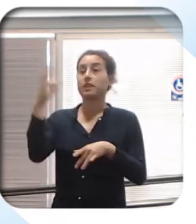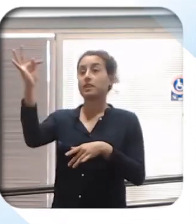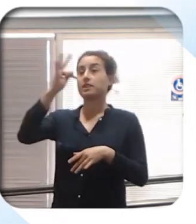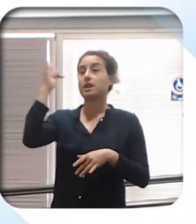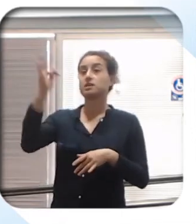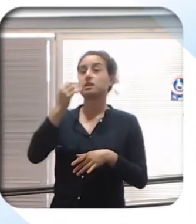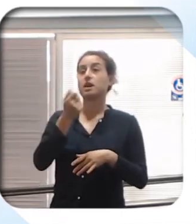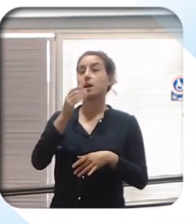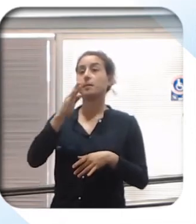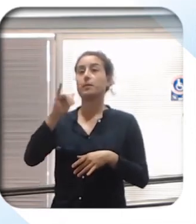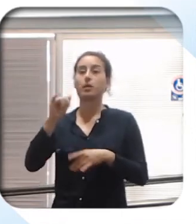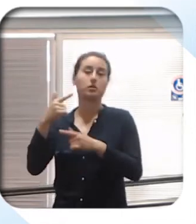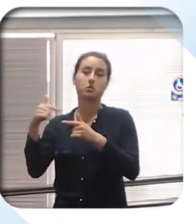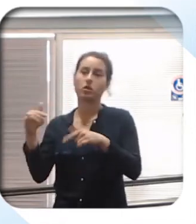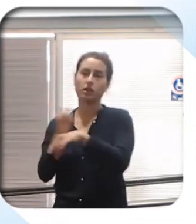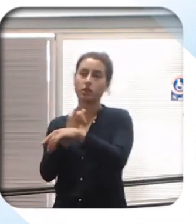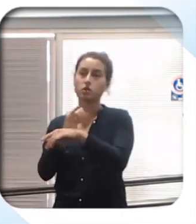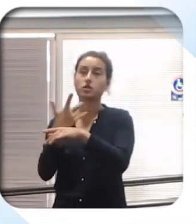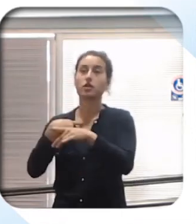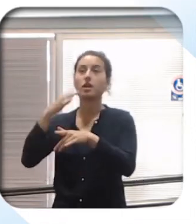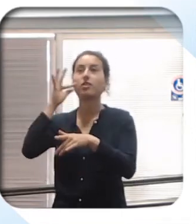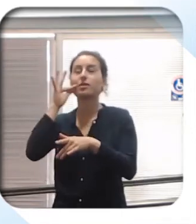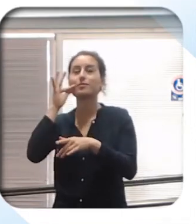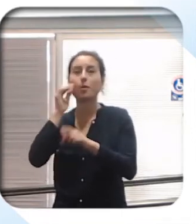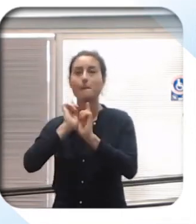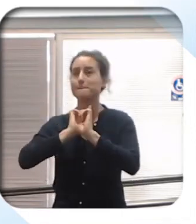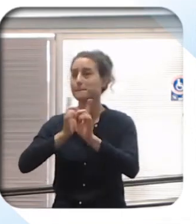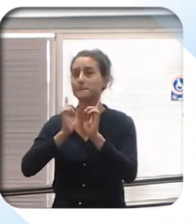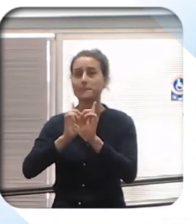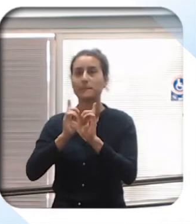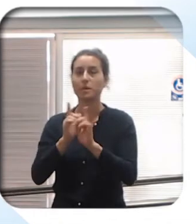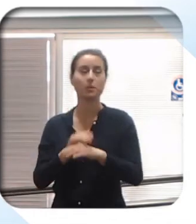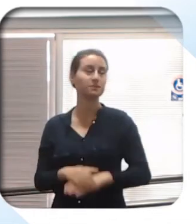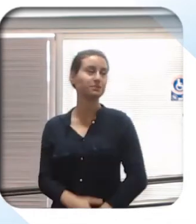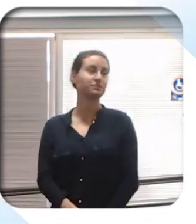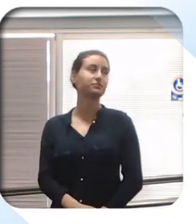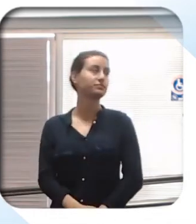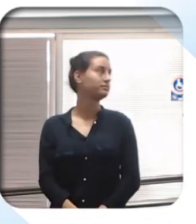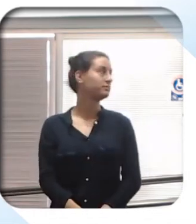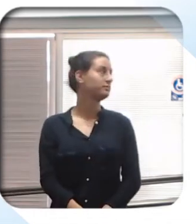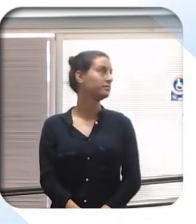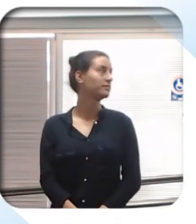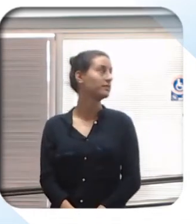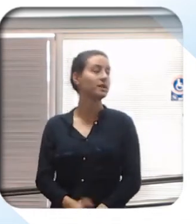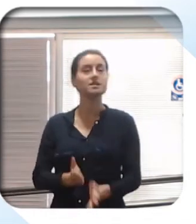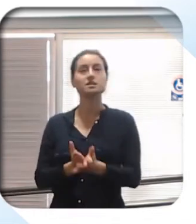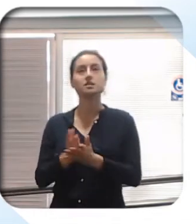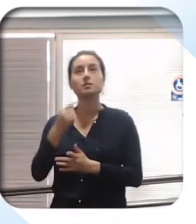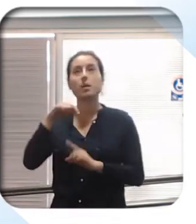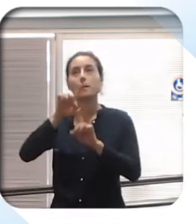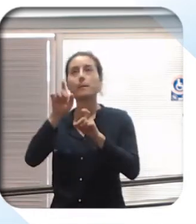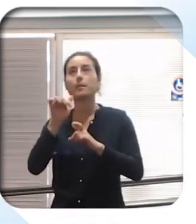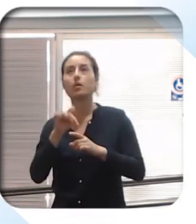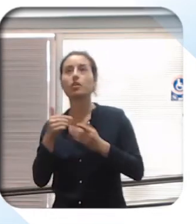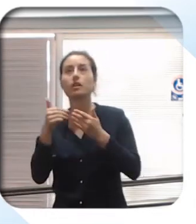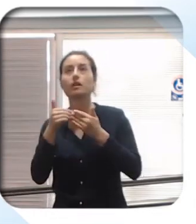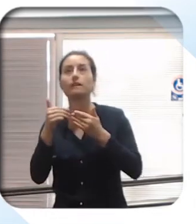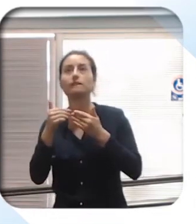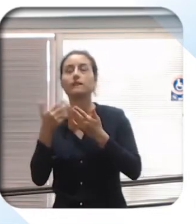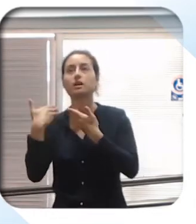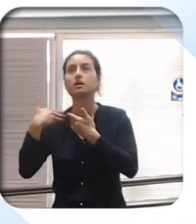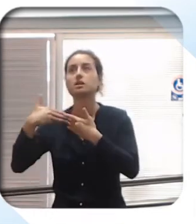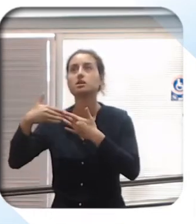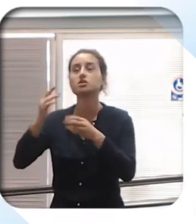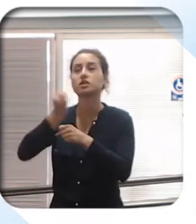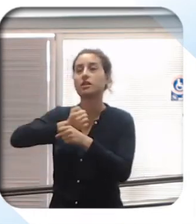talleres en APRI y en OMPLI, donde los testimonios eran esos, ¿verdad? Y siempre me pregunté desde mis